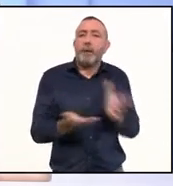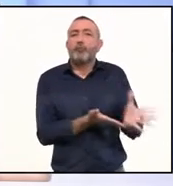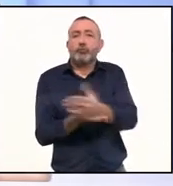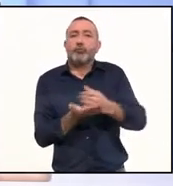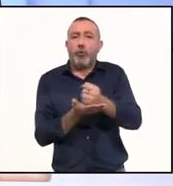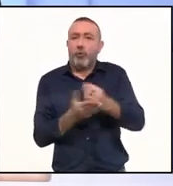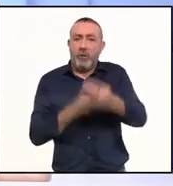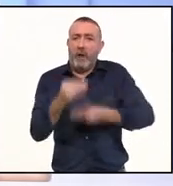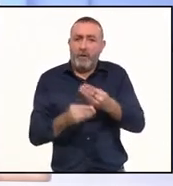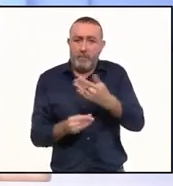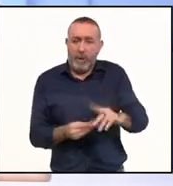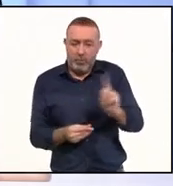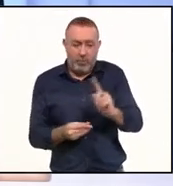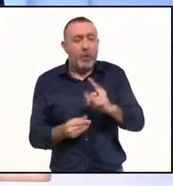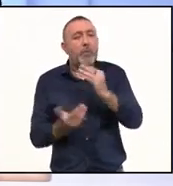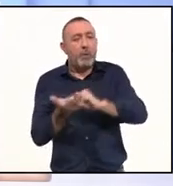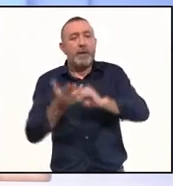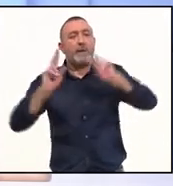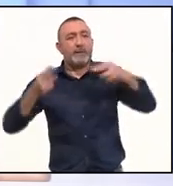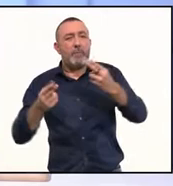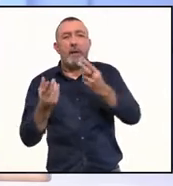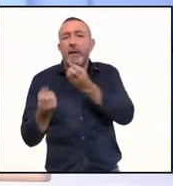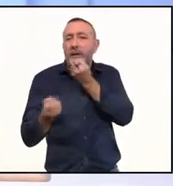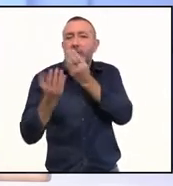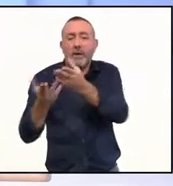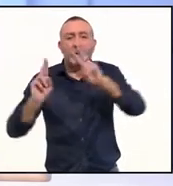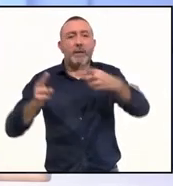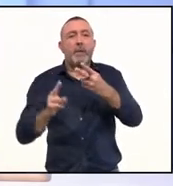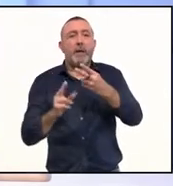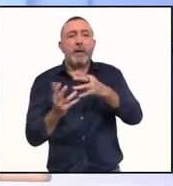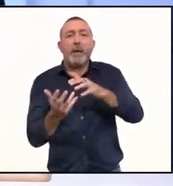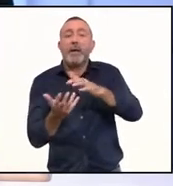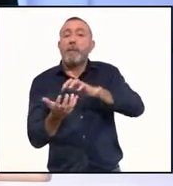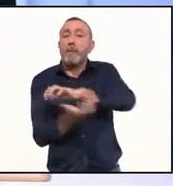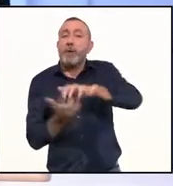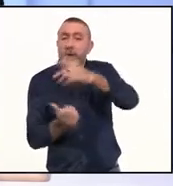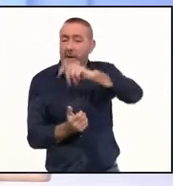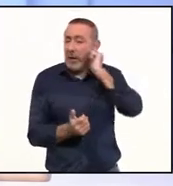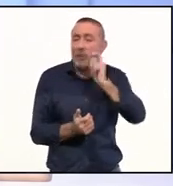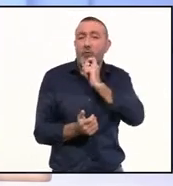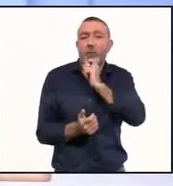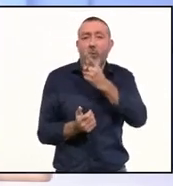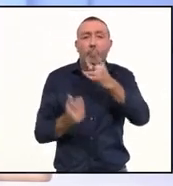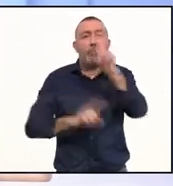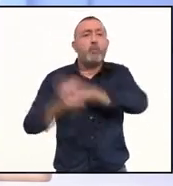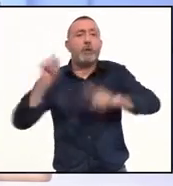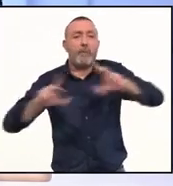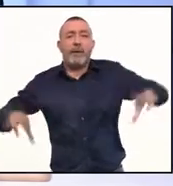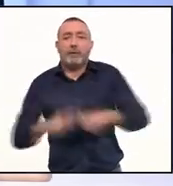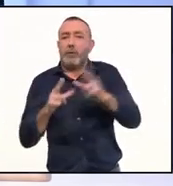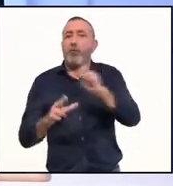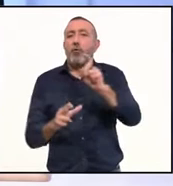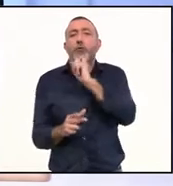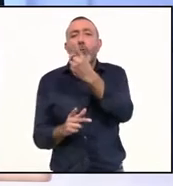medios serios medios que traten información sobre violencia de género como un problema social y no como un suceso son los importantes para empezar